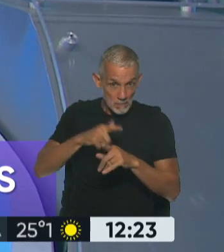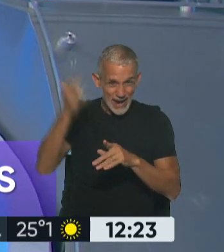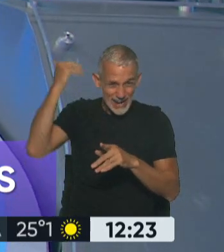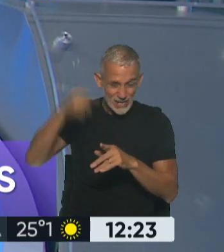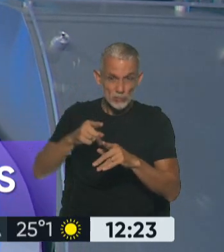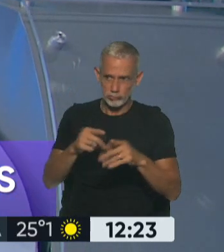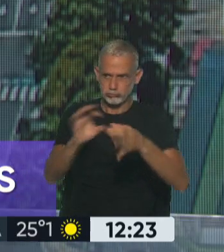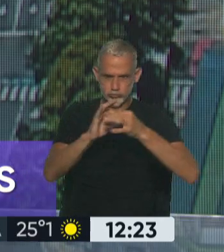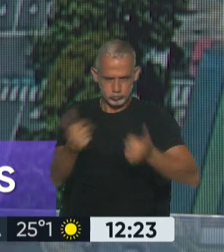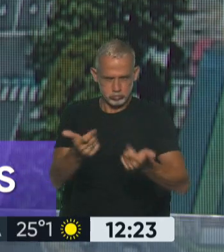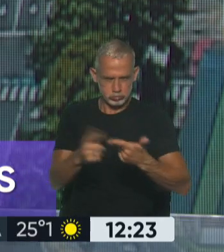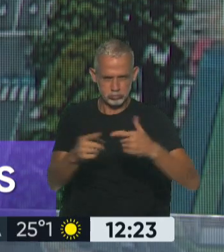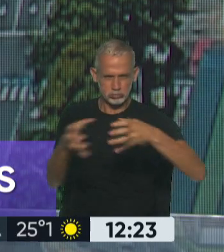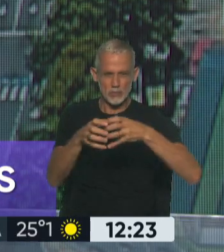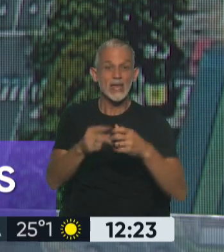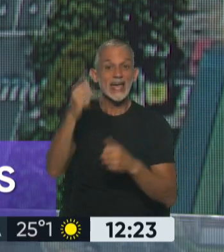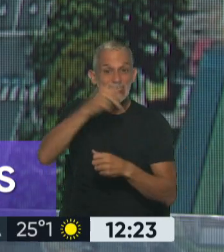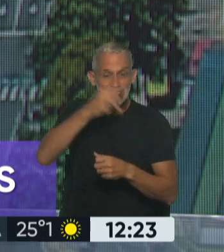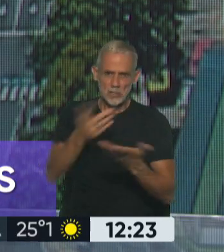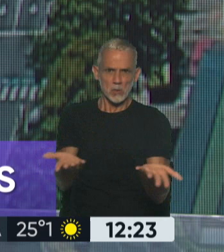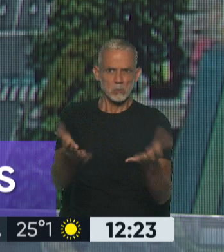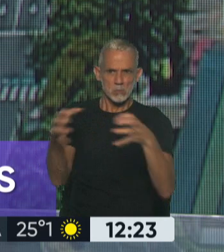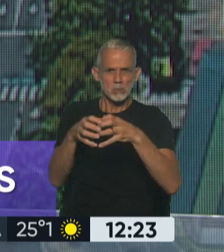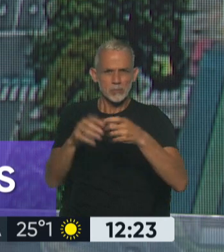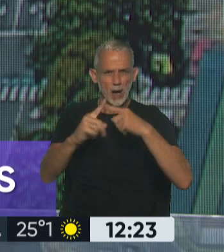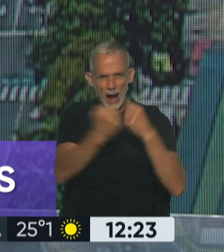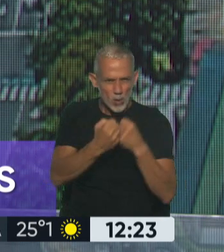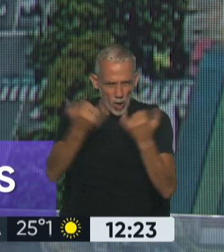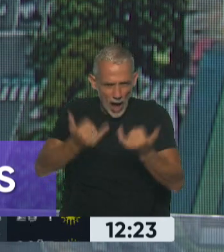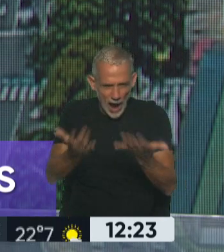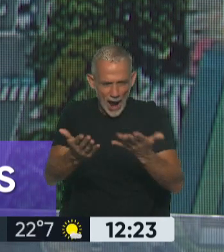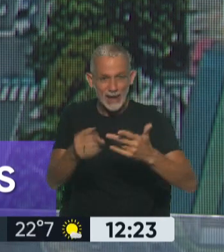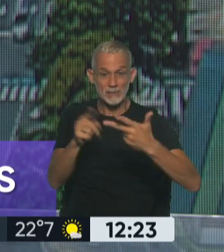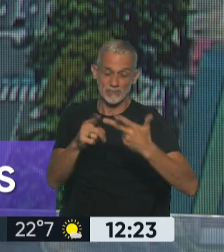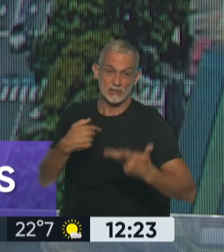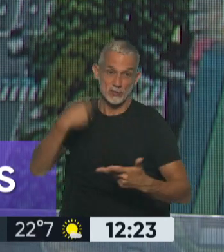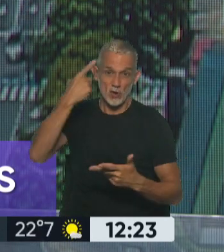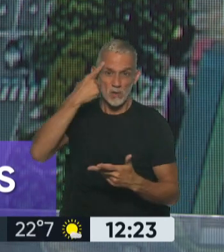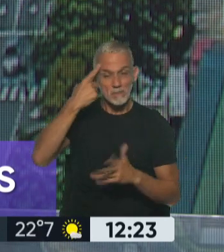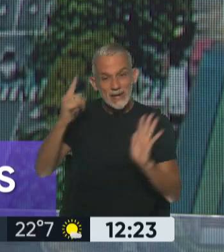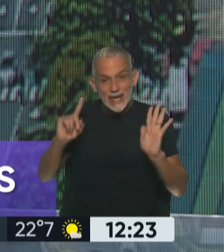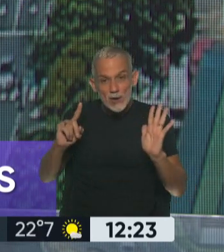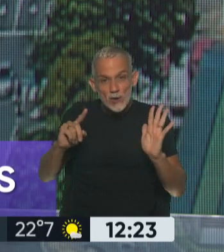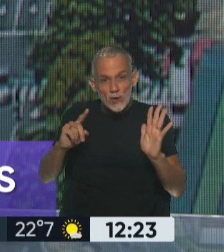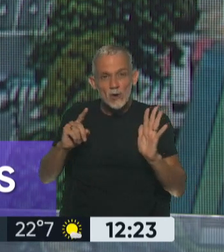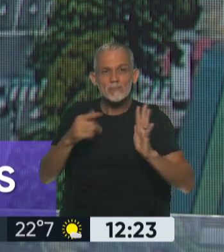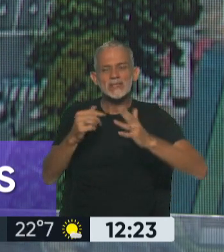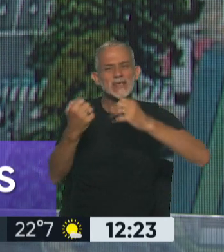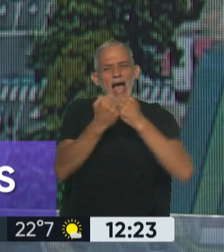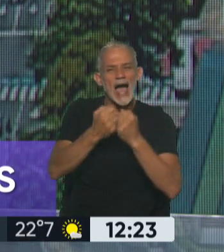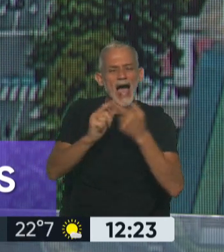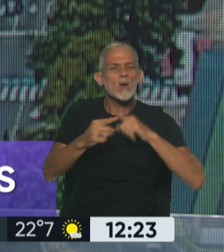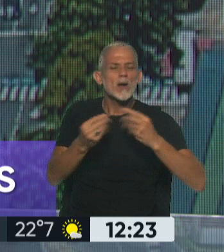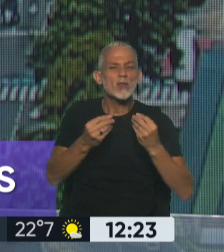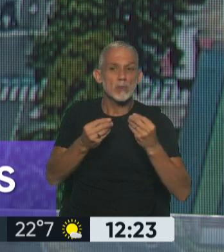que lo sostuvo. El kirchnerismo tuvo una coalición de gobierno que lo sostuvo. Yo acá lo que estoy planteando es, si el acuerdo es para construir